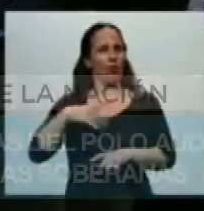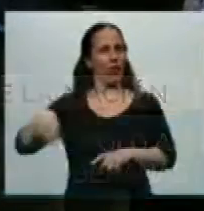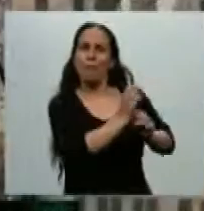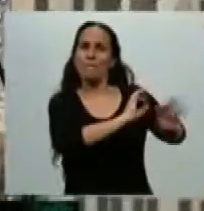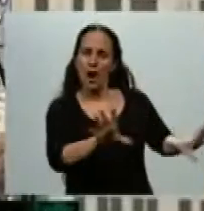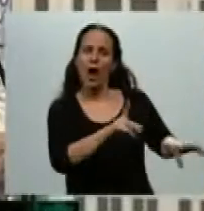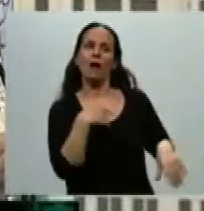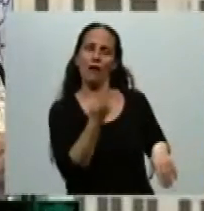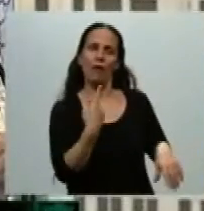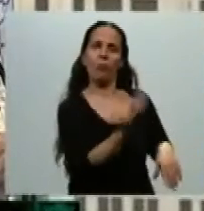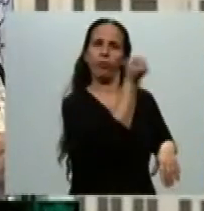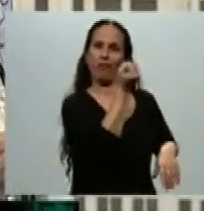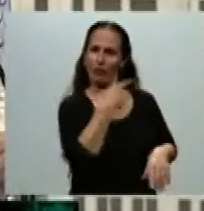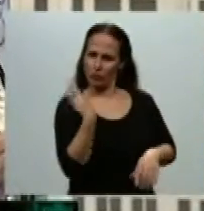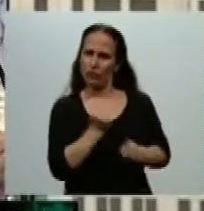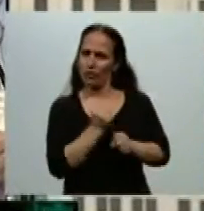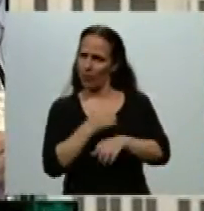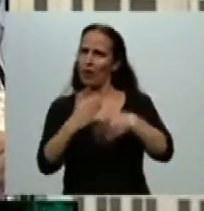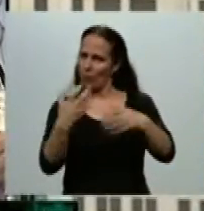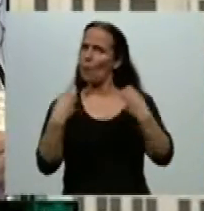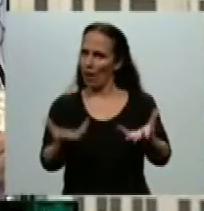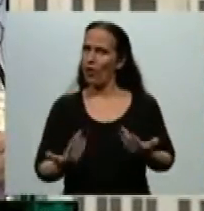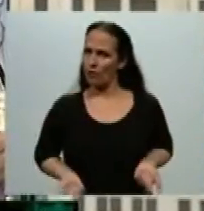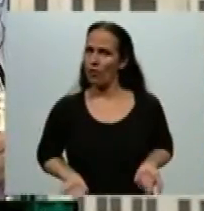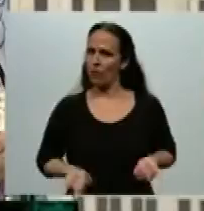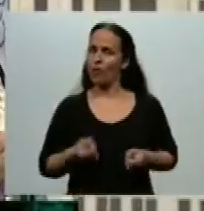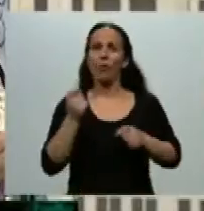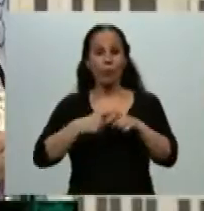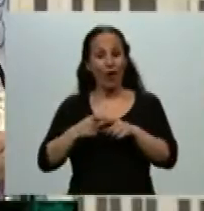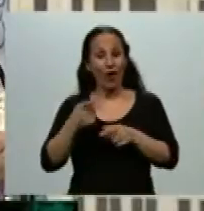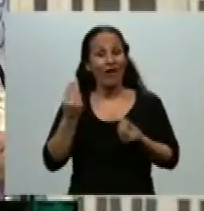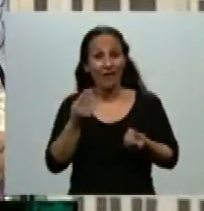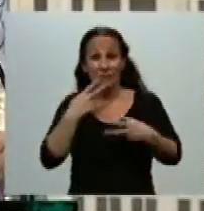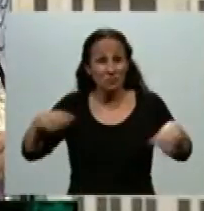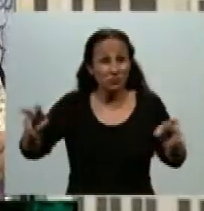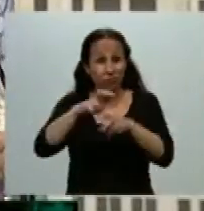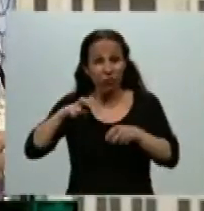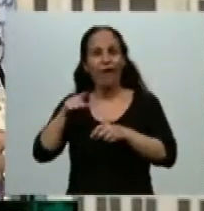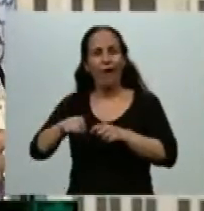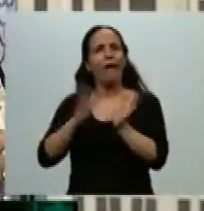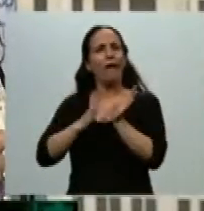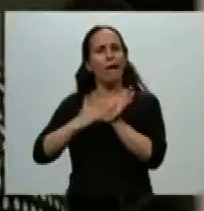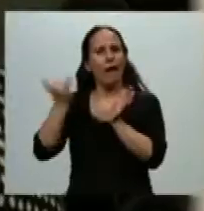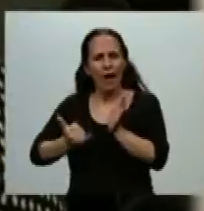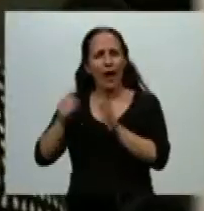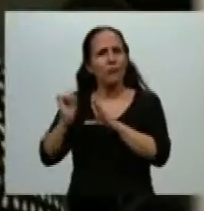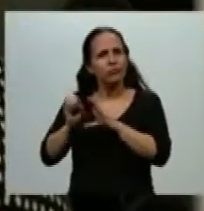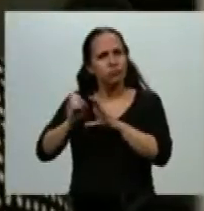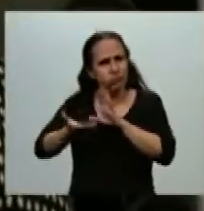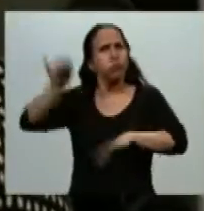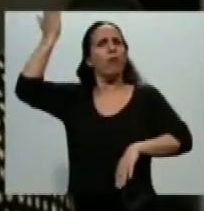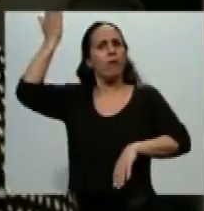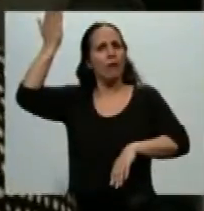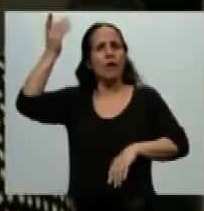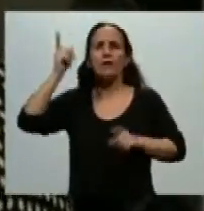Nosotros lo hicimos mejor, porque no solamente aumentamos el Fondo de Garantía de Sustentabilidad exponencialmente, sino